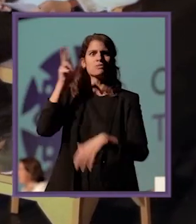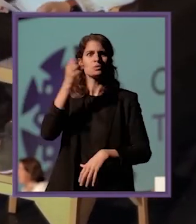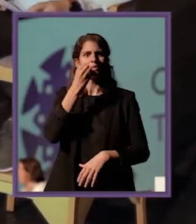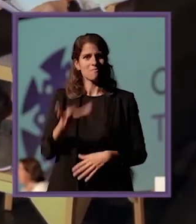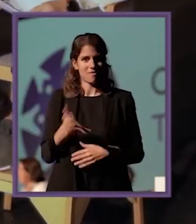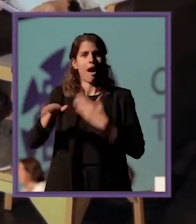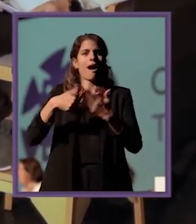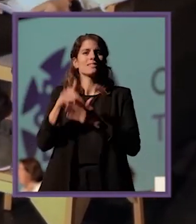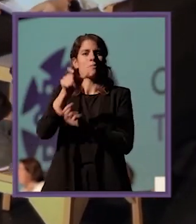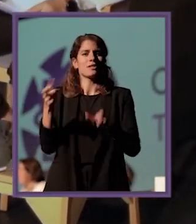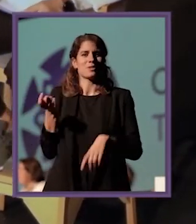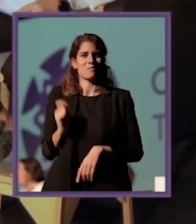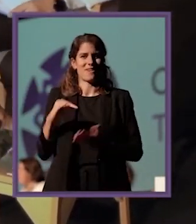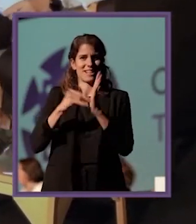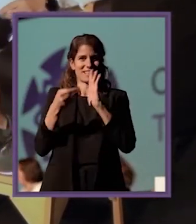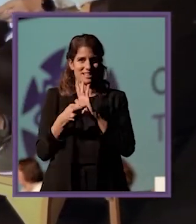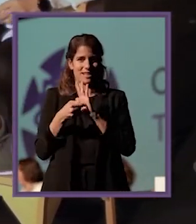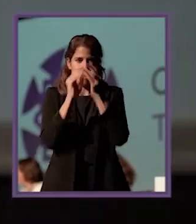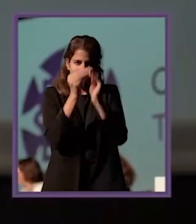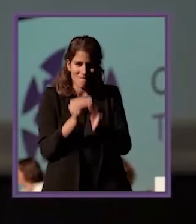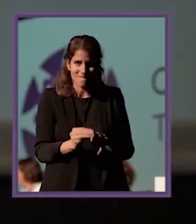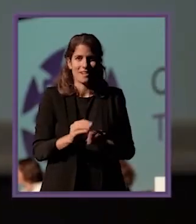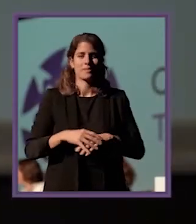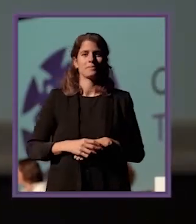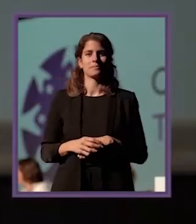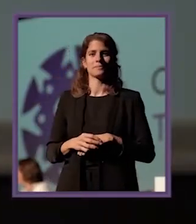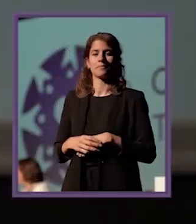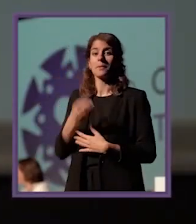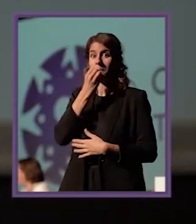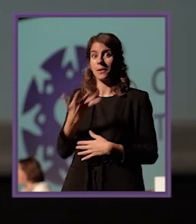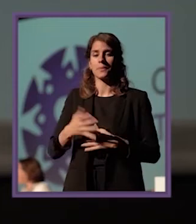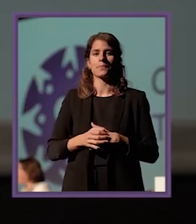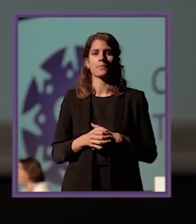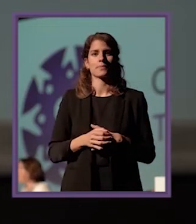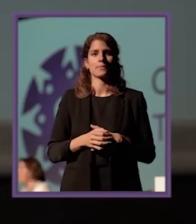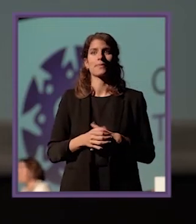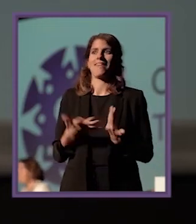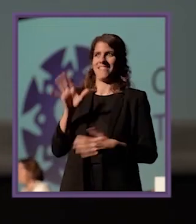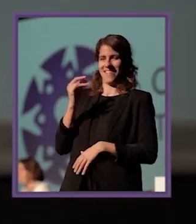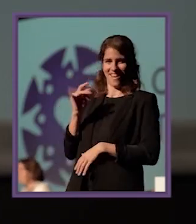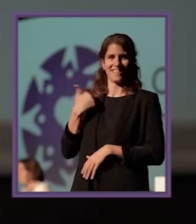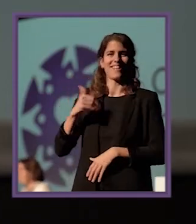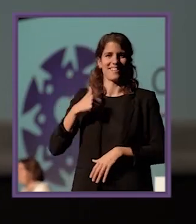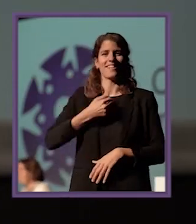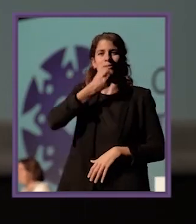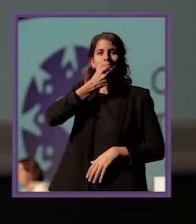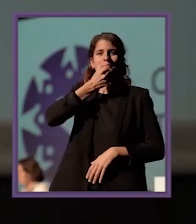intentan solucionarlo. Un buen tono, sí. Entonces, en ese... Ahí